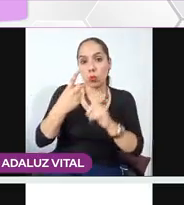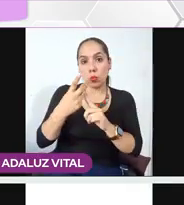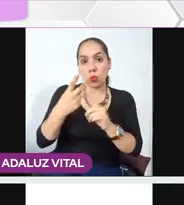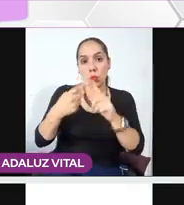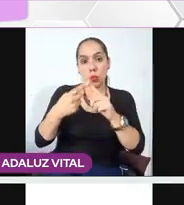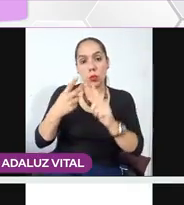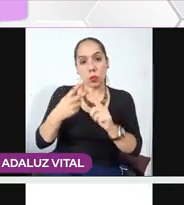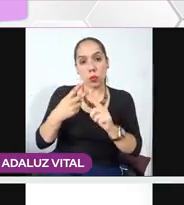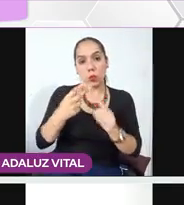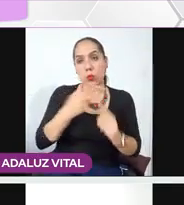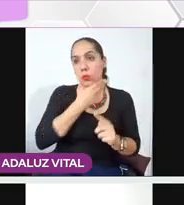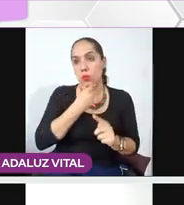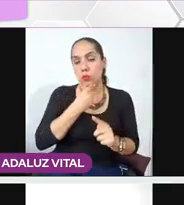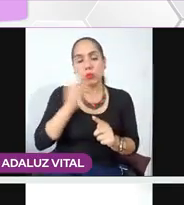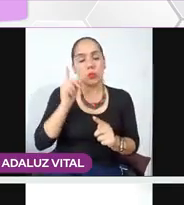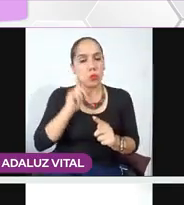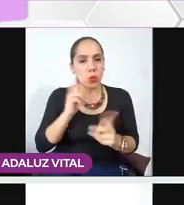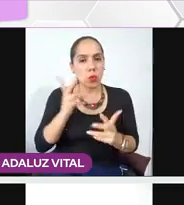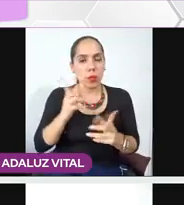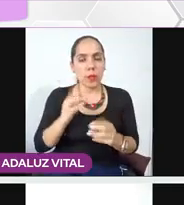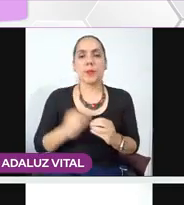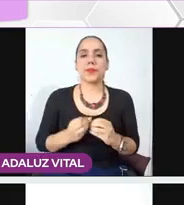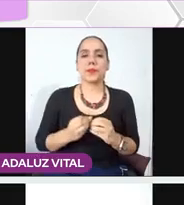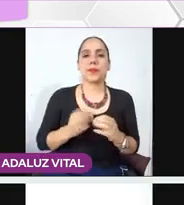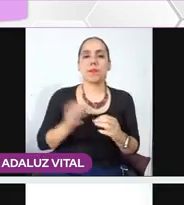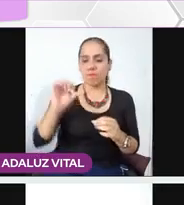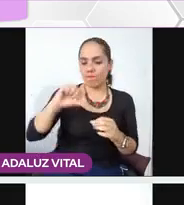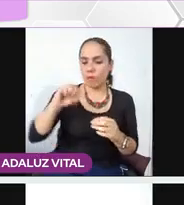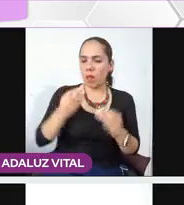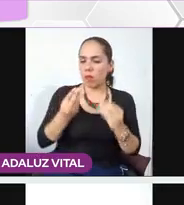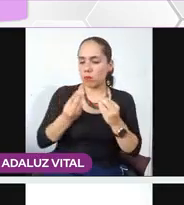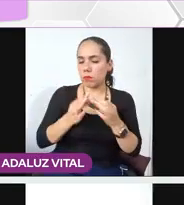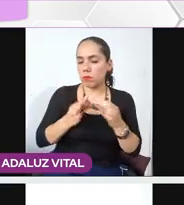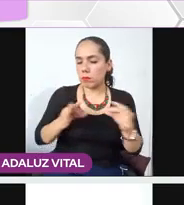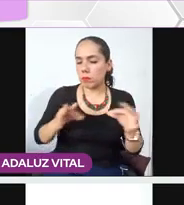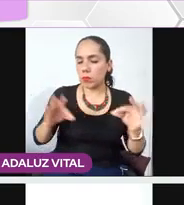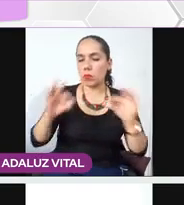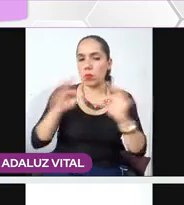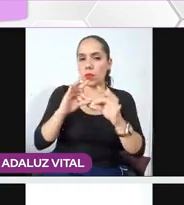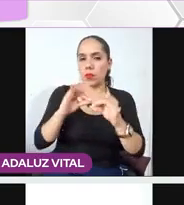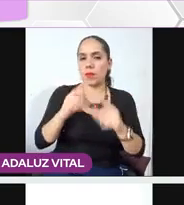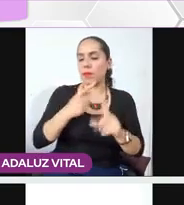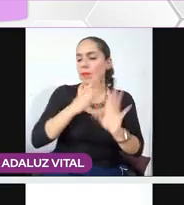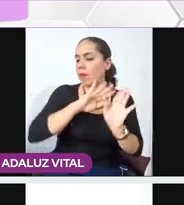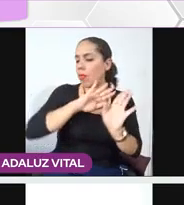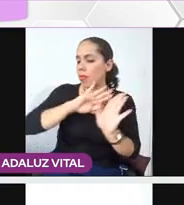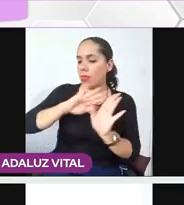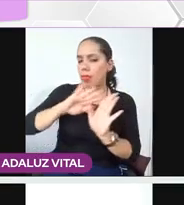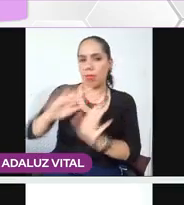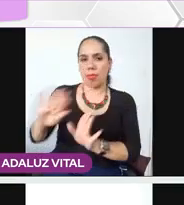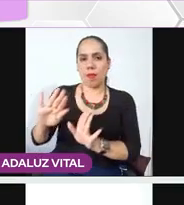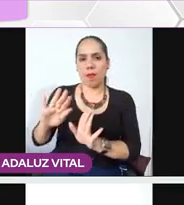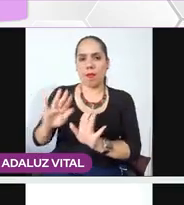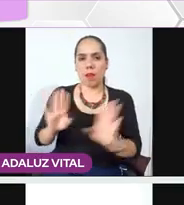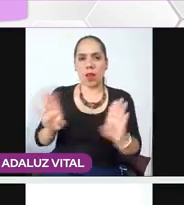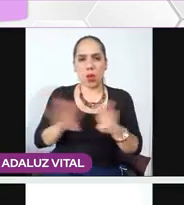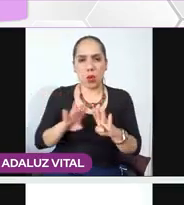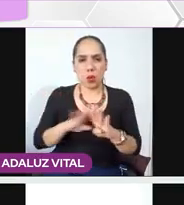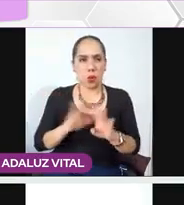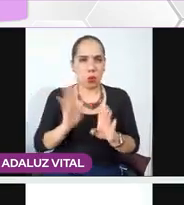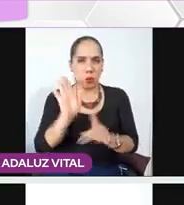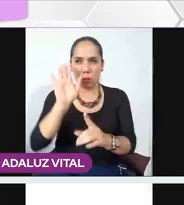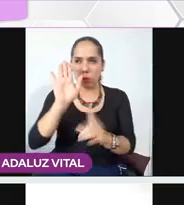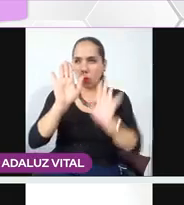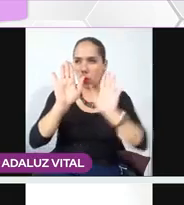Aquí hay algo importante. Fíjate que independiente a las figuras familiares que conformen la familia, a